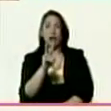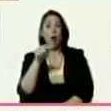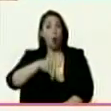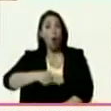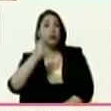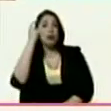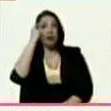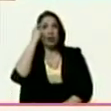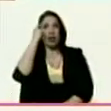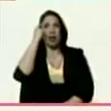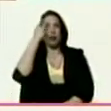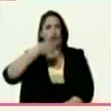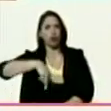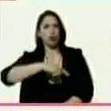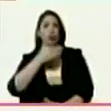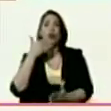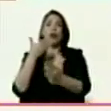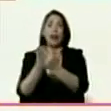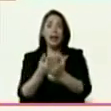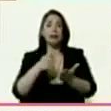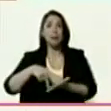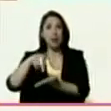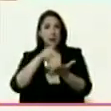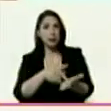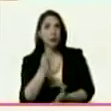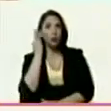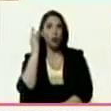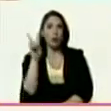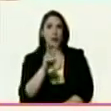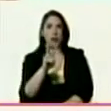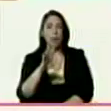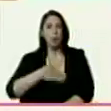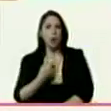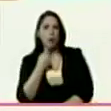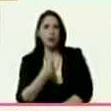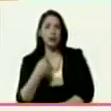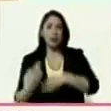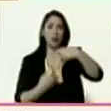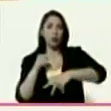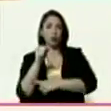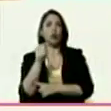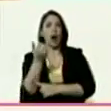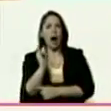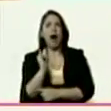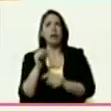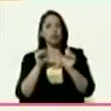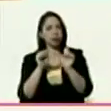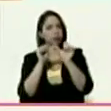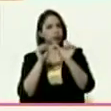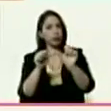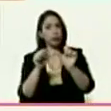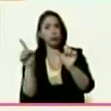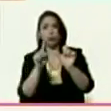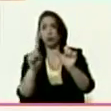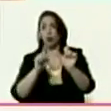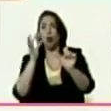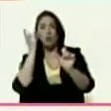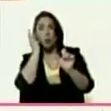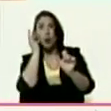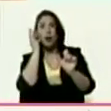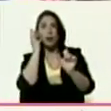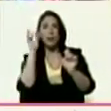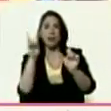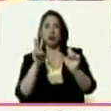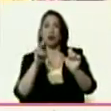día, nosotros, gracias a la participación de la mujer venezolana, podemos decir que la revolución está en pie. Si no fuese por la mujer venezolana, no